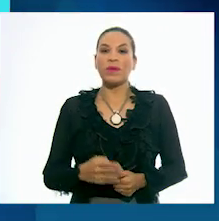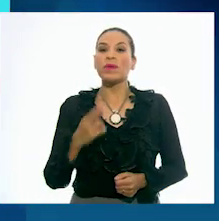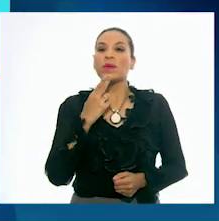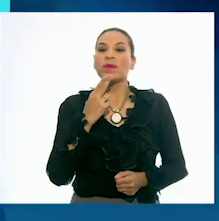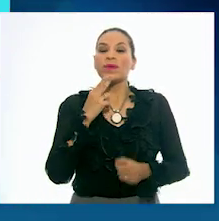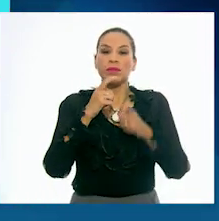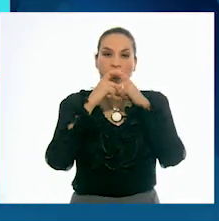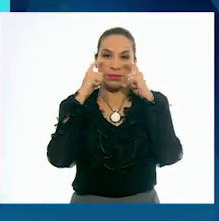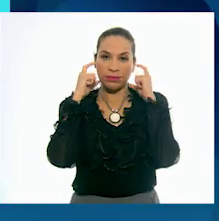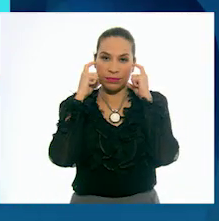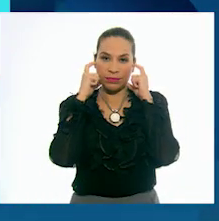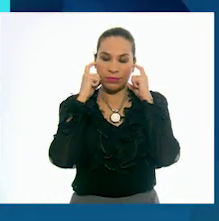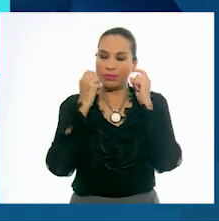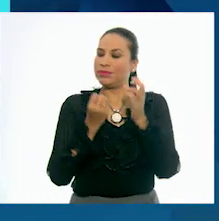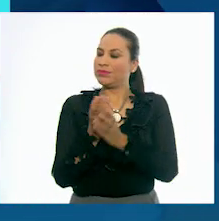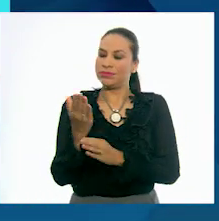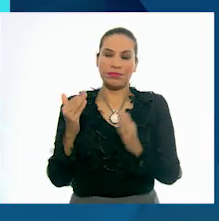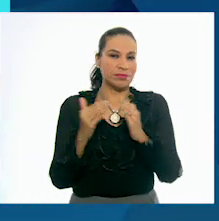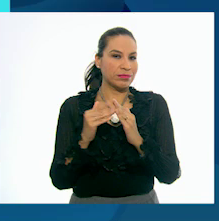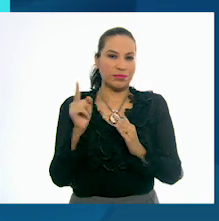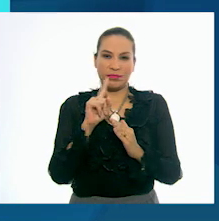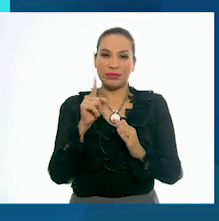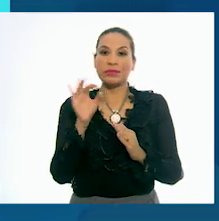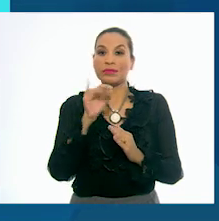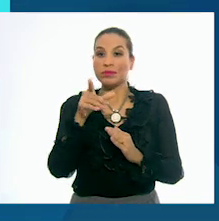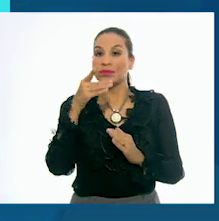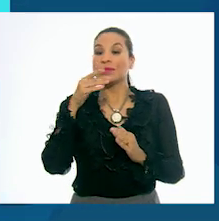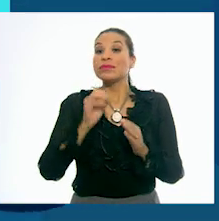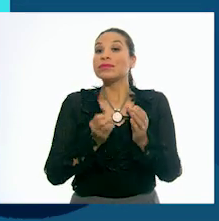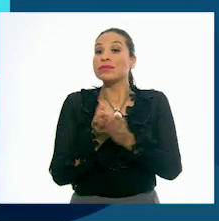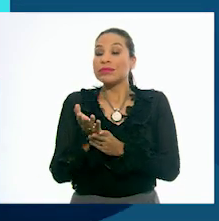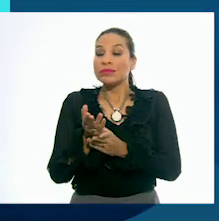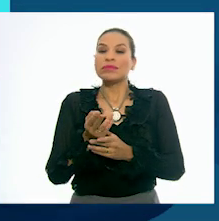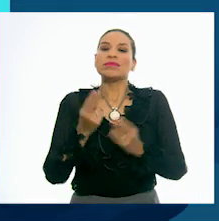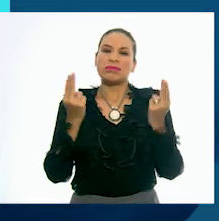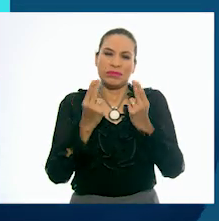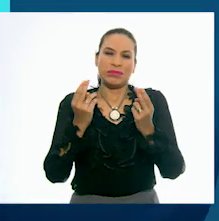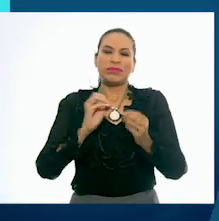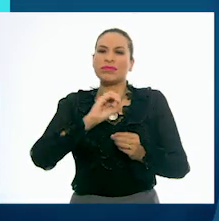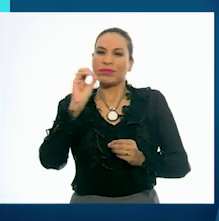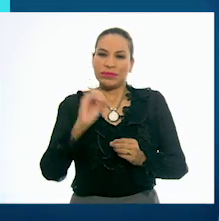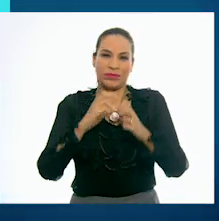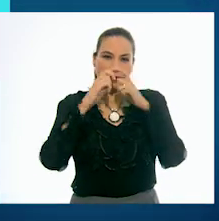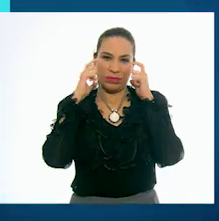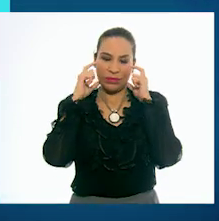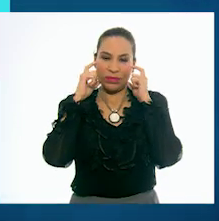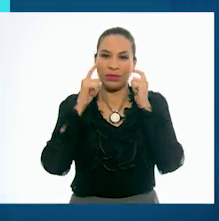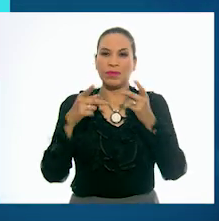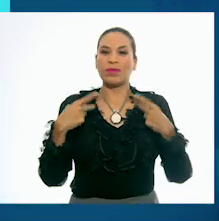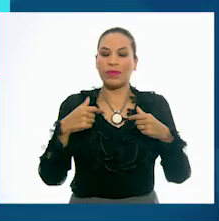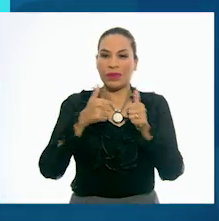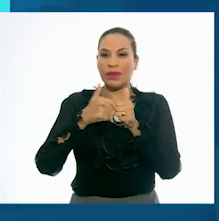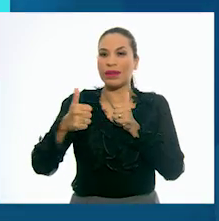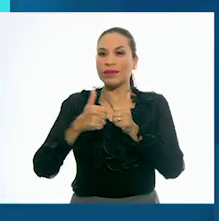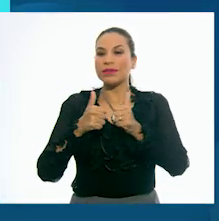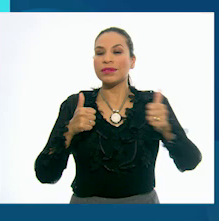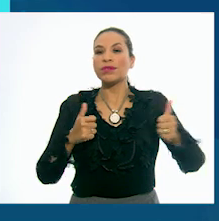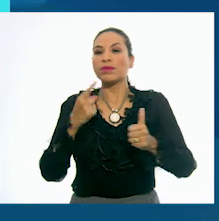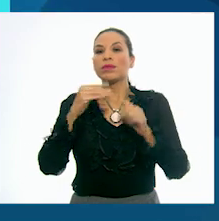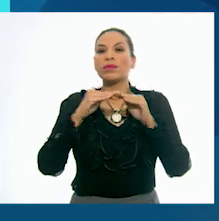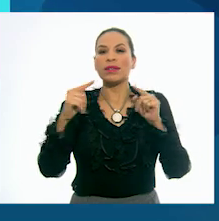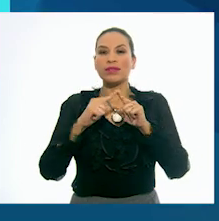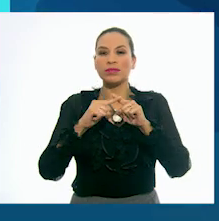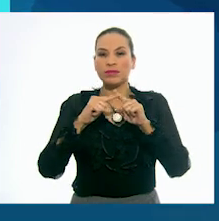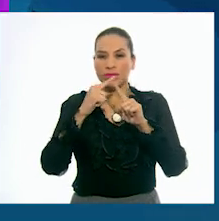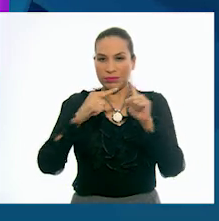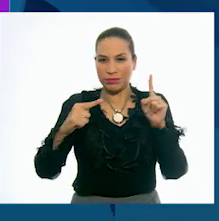Utiliza cubrebocas, no salgas de casa. Si tienes que hacerlo, recuerda que es obligatorio utilizarlo. Mantén una distancia mínima de 1,5